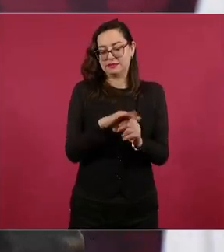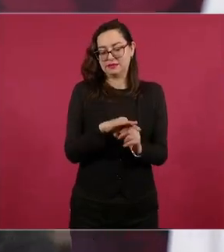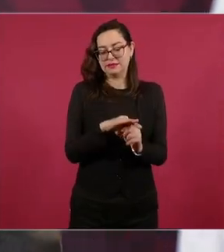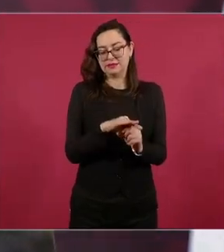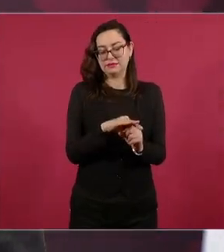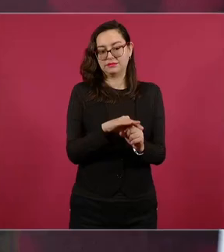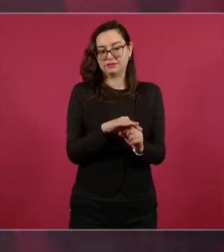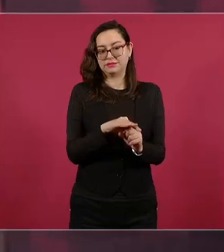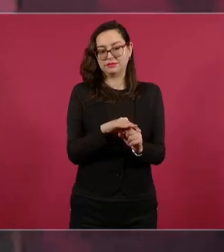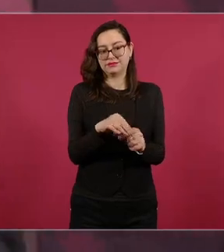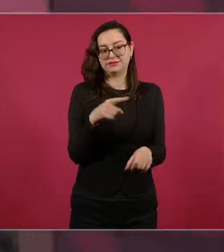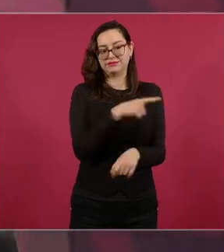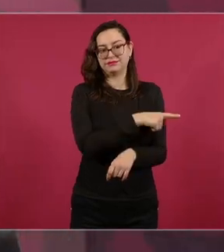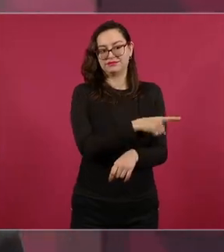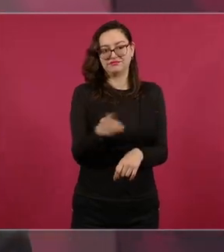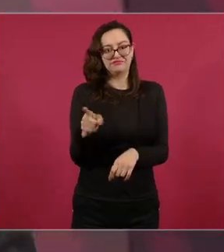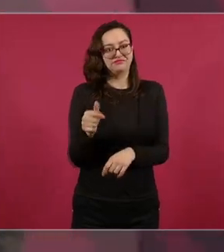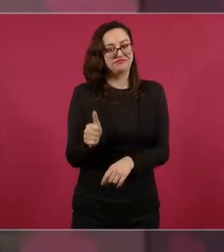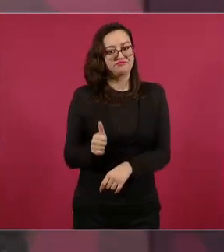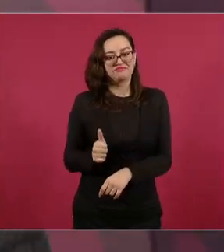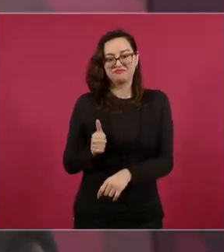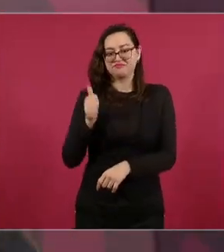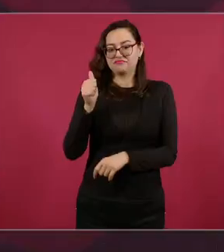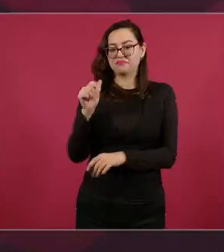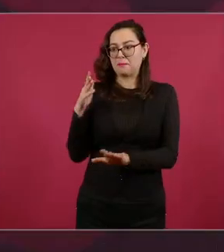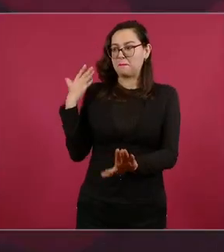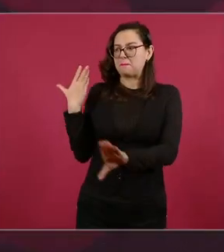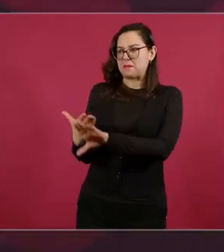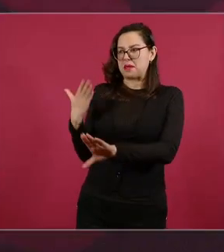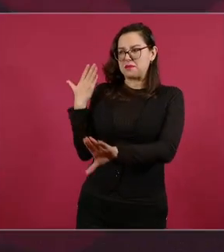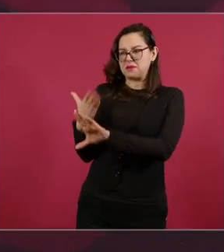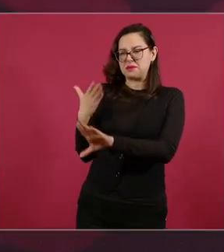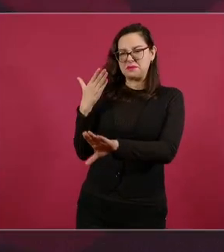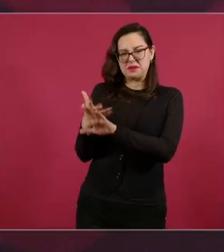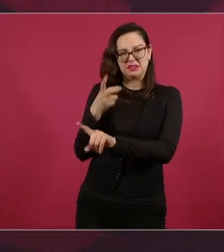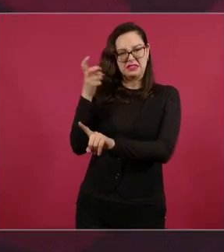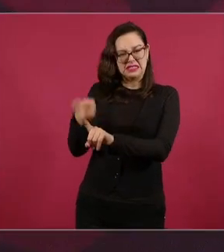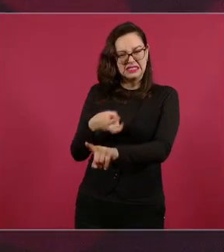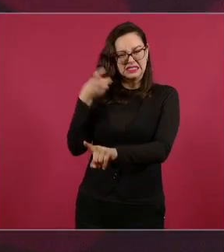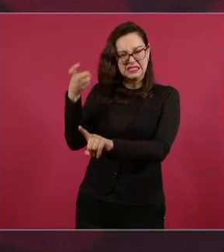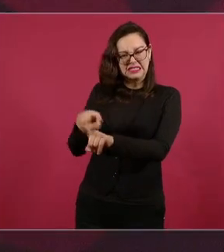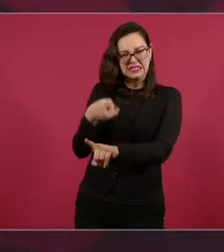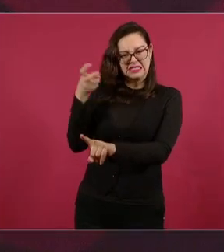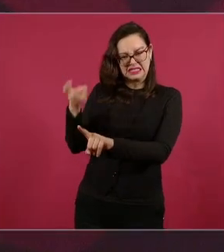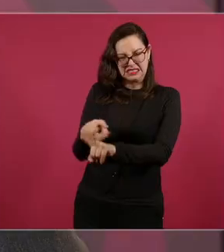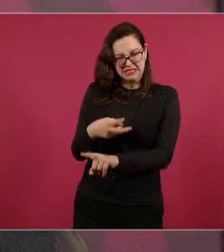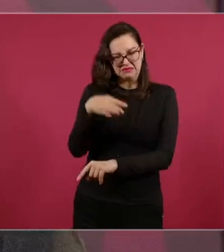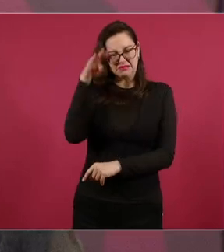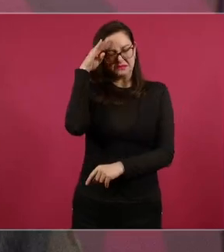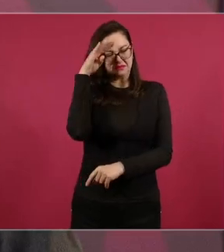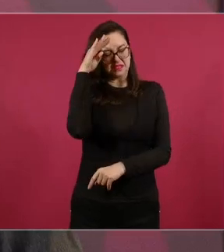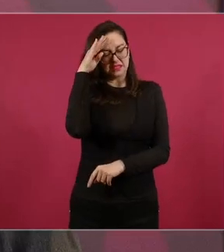afectarnos, piensan que con eso nos van